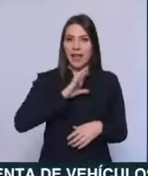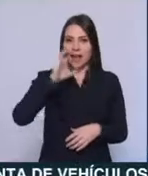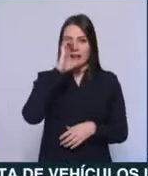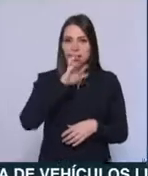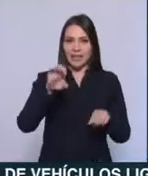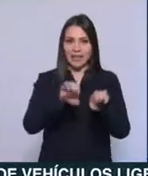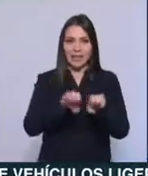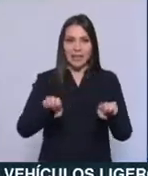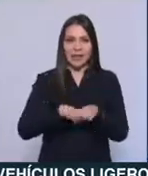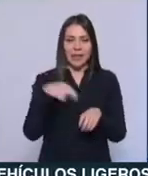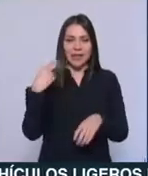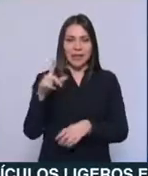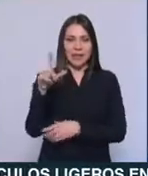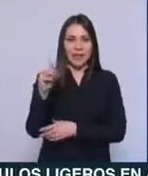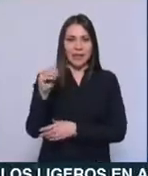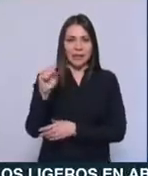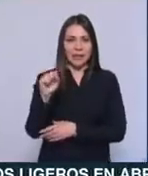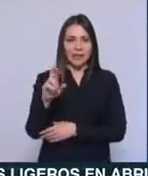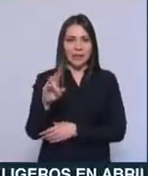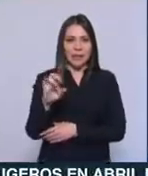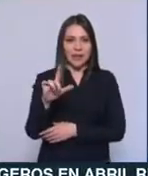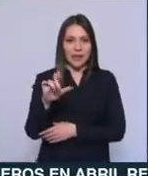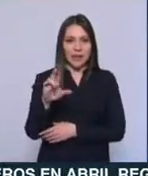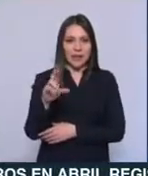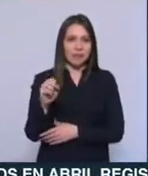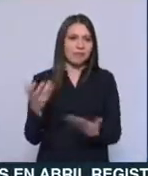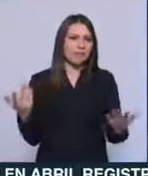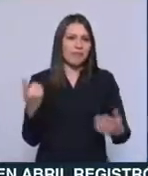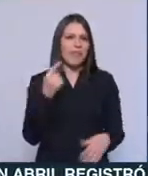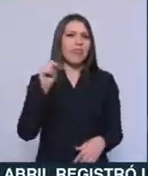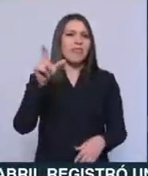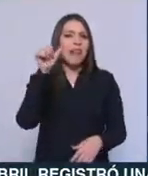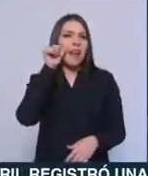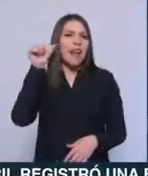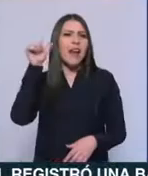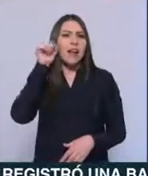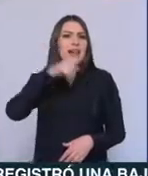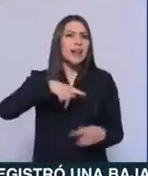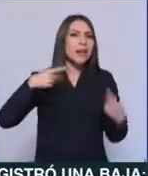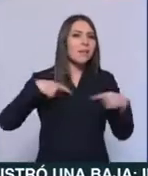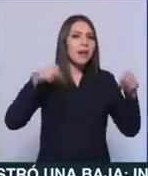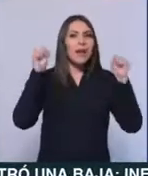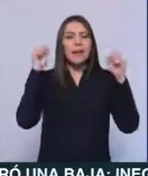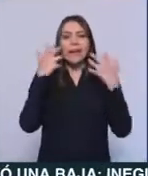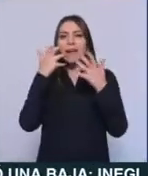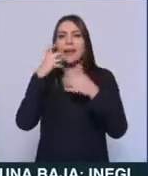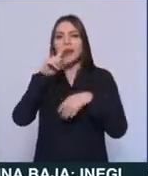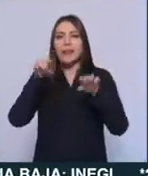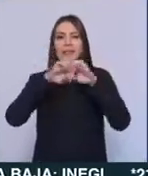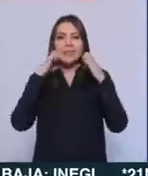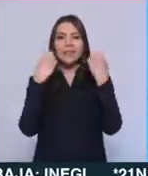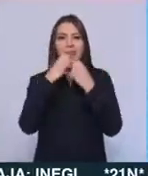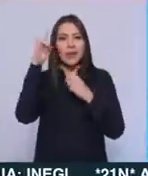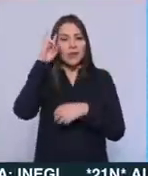Pero ¿cómo se vivió el día de ayer también? El color, el ambiente en el estadio de los Diablos Rojos. Adelante, chequen.